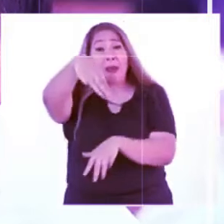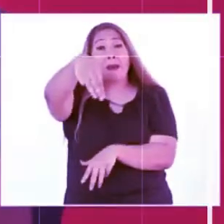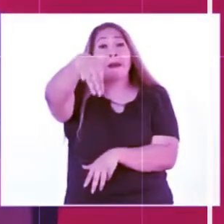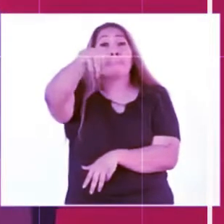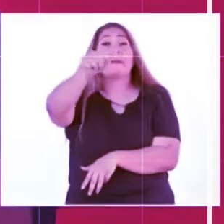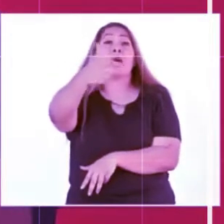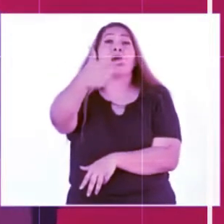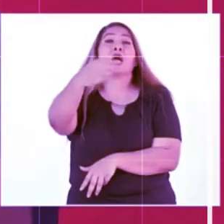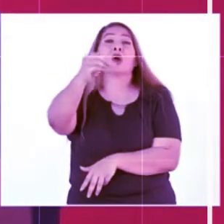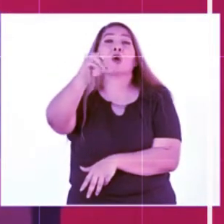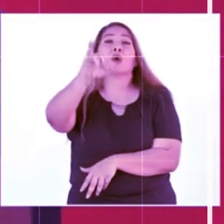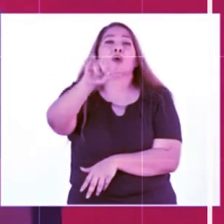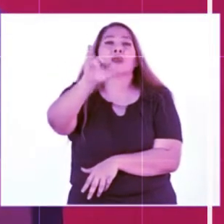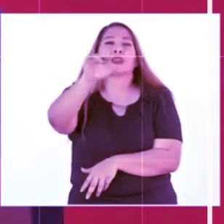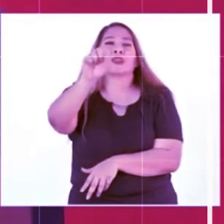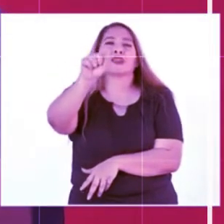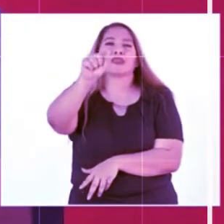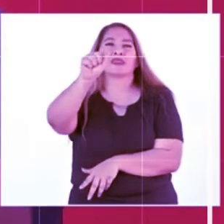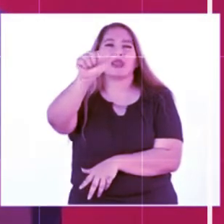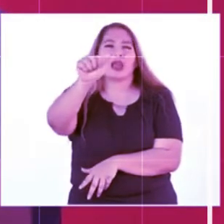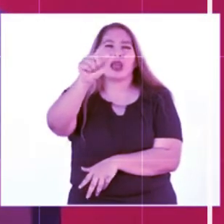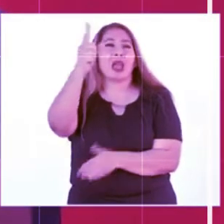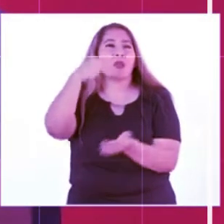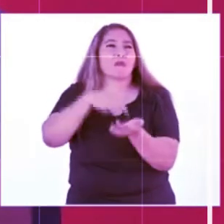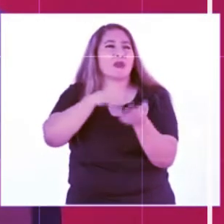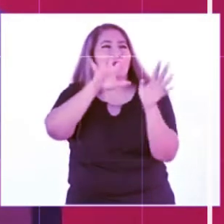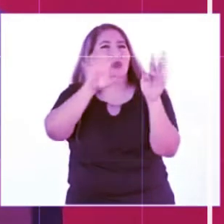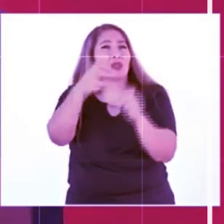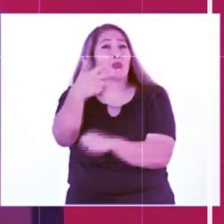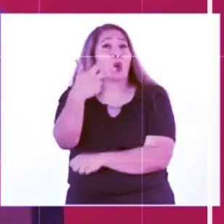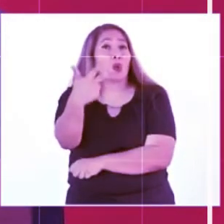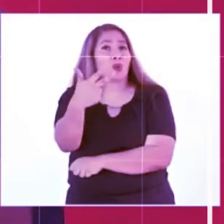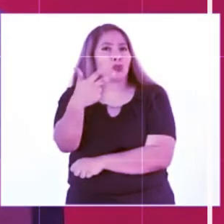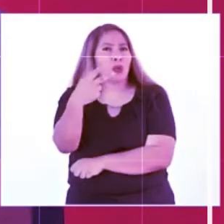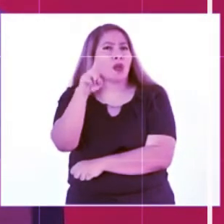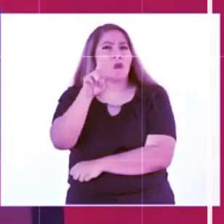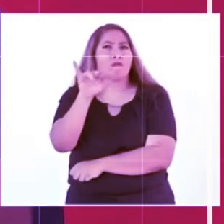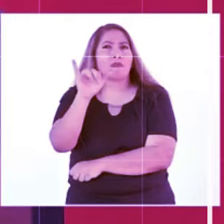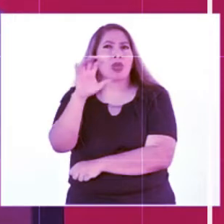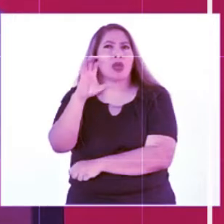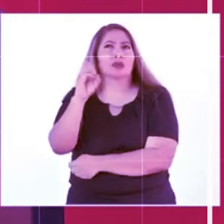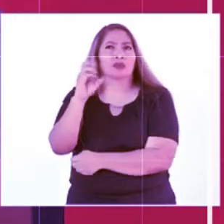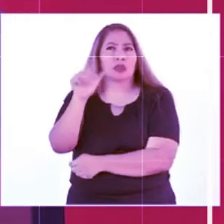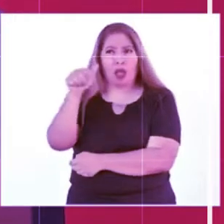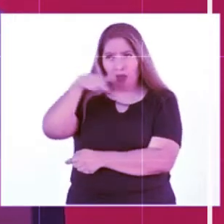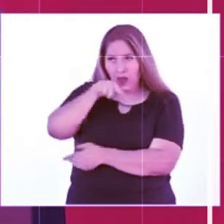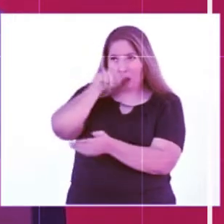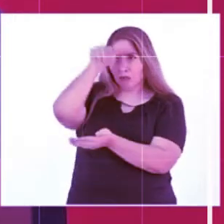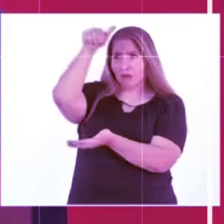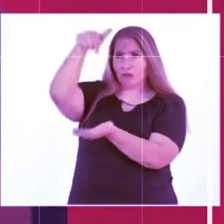magonista. En 1908, en Viesca,